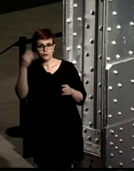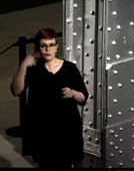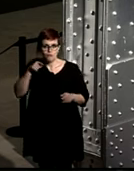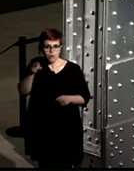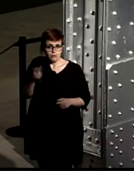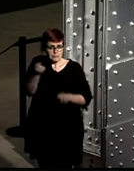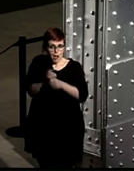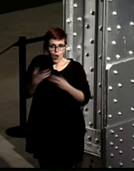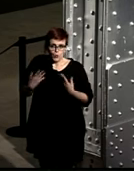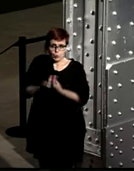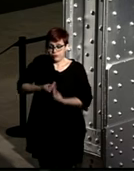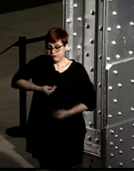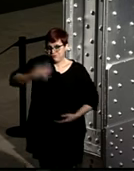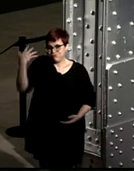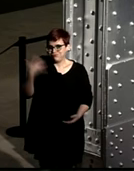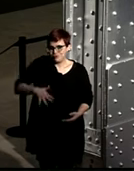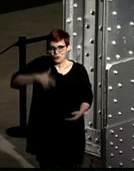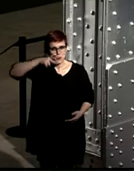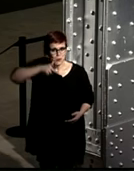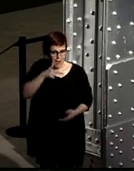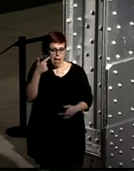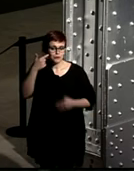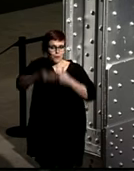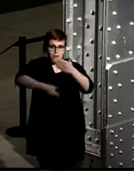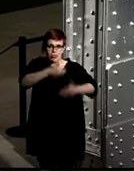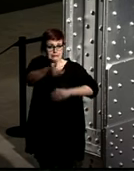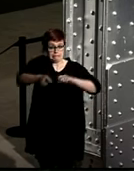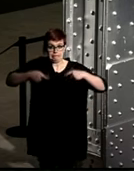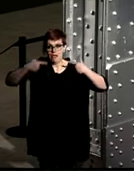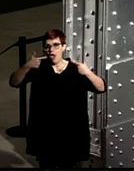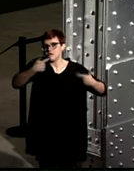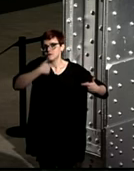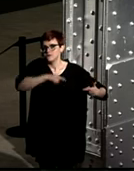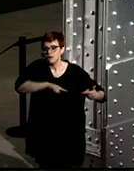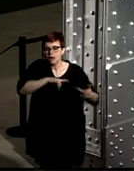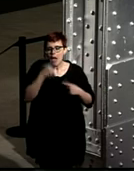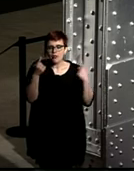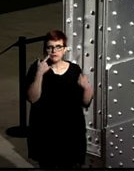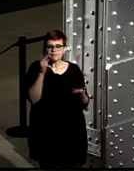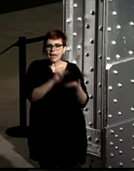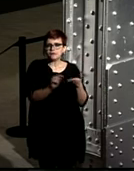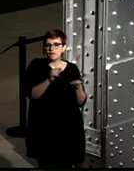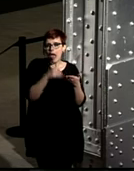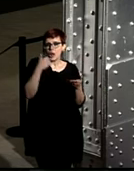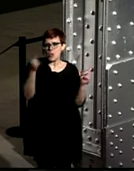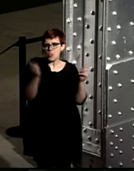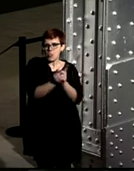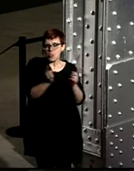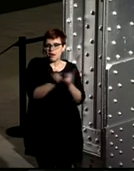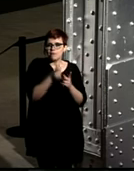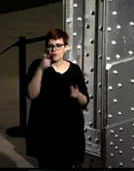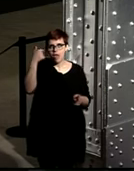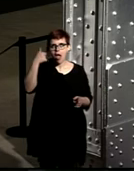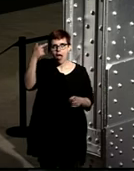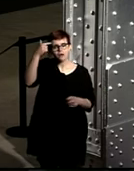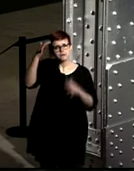todavía es mejor, ¿no? Entonces es un proceso natural. A mí también me ocurre que muchas veces cuando escribo, aunque sea algo muy pequeñito... ¿Le pones